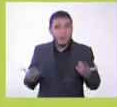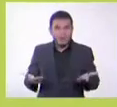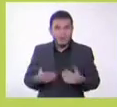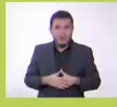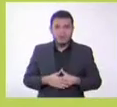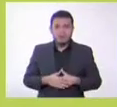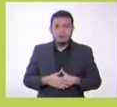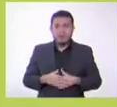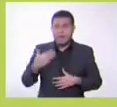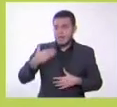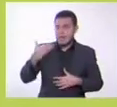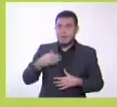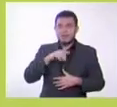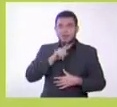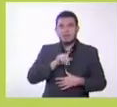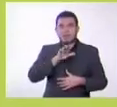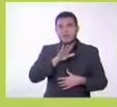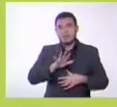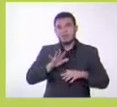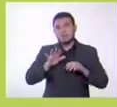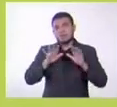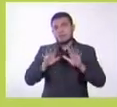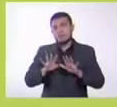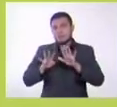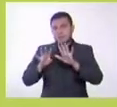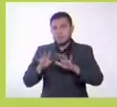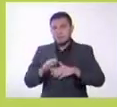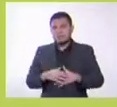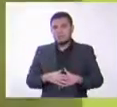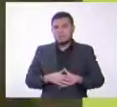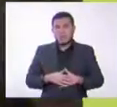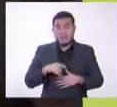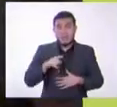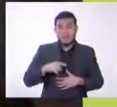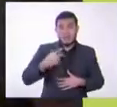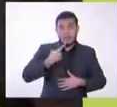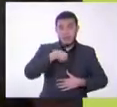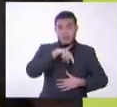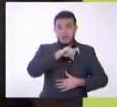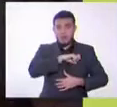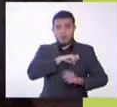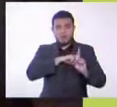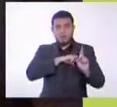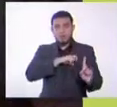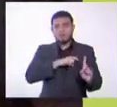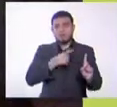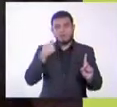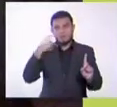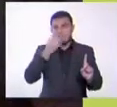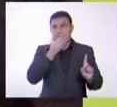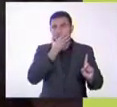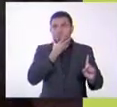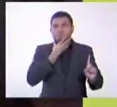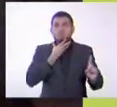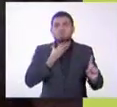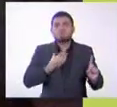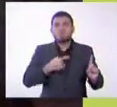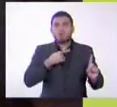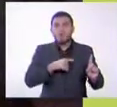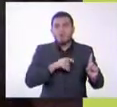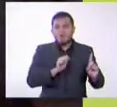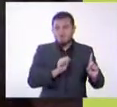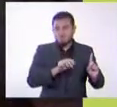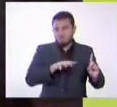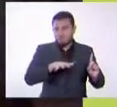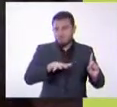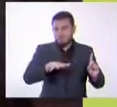En el año 1519 partió de Sevilla Fernando de Magallanes con el fin de expandir el